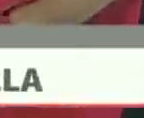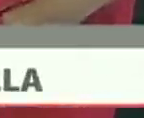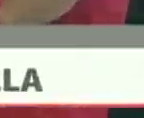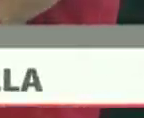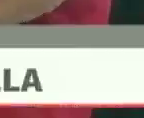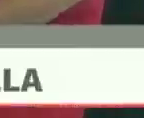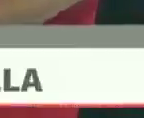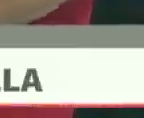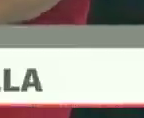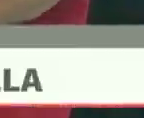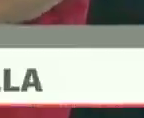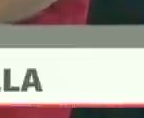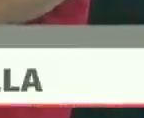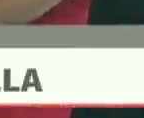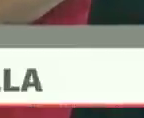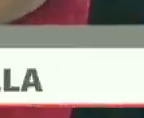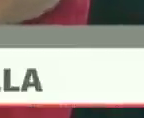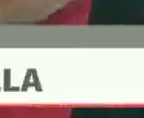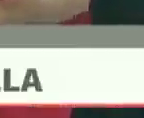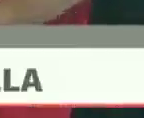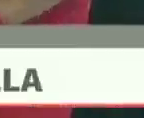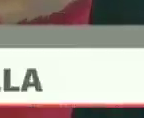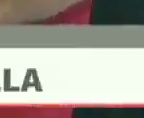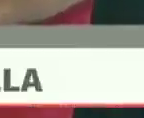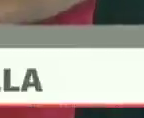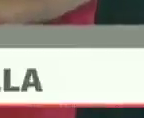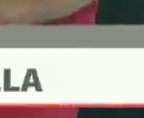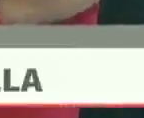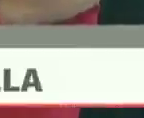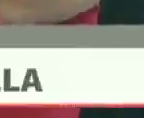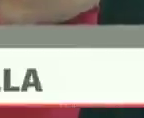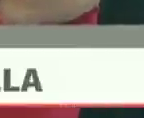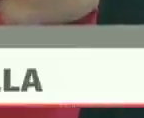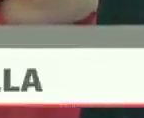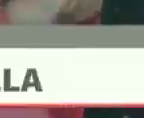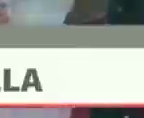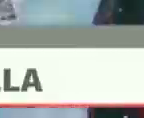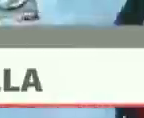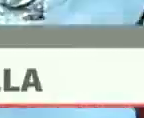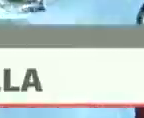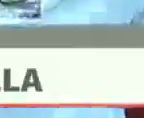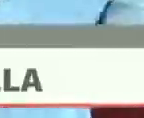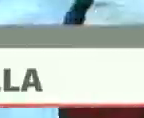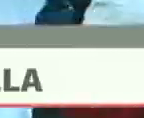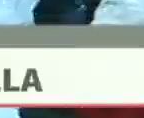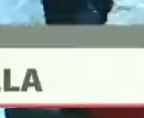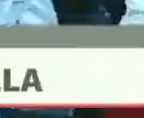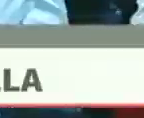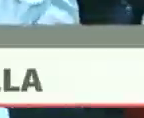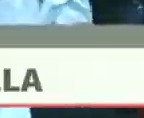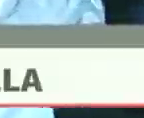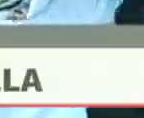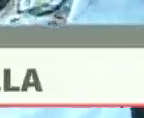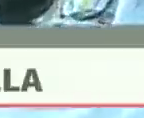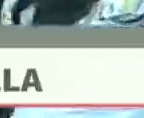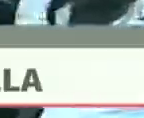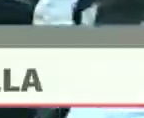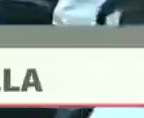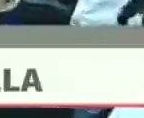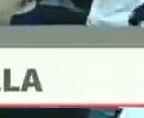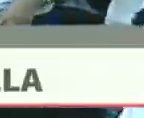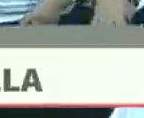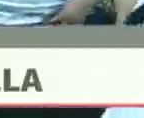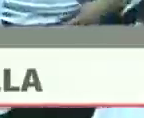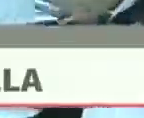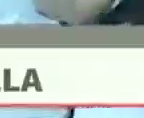y revolución nació el amor donde están los chavistas del año que se escuchará moya que sigas la